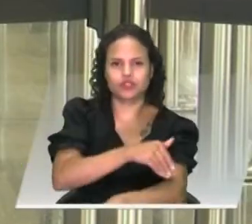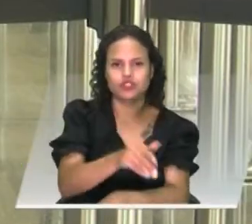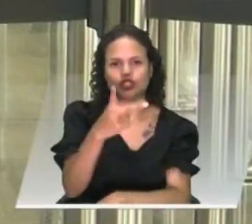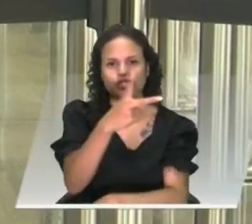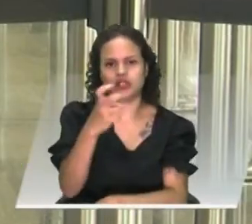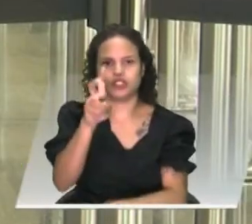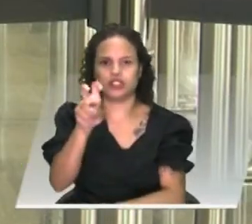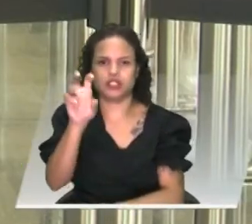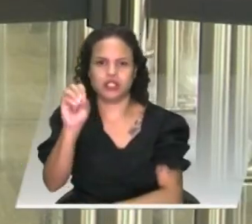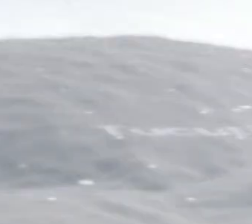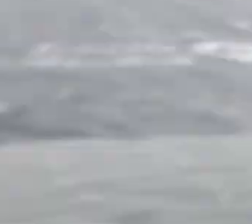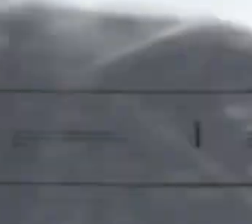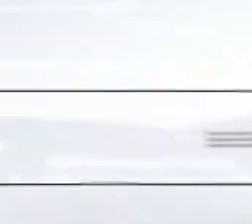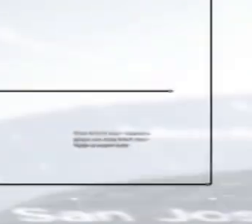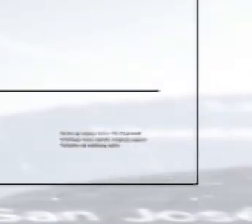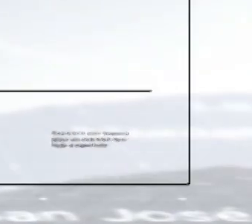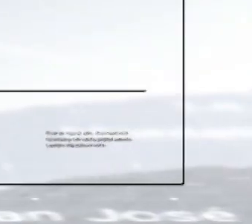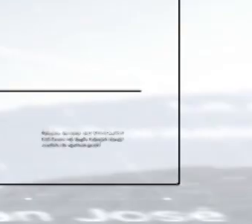pasajeros